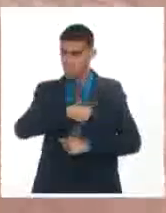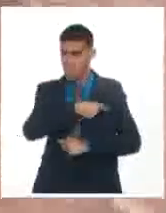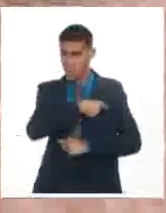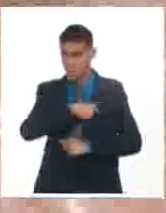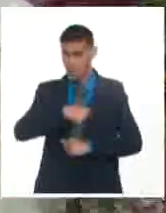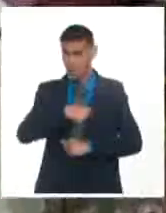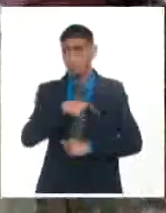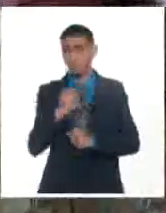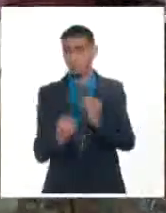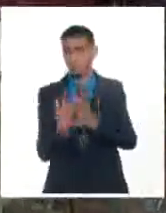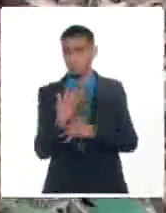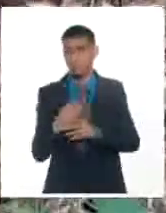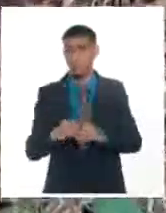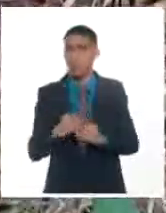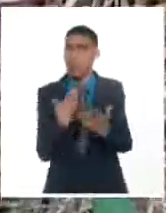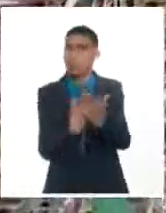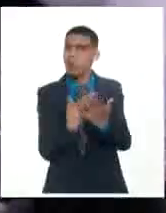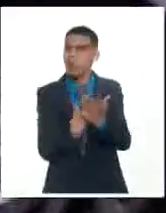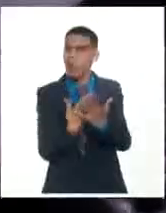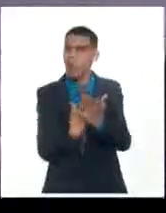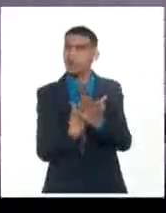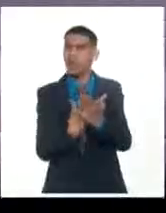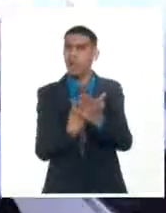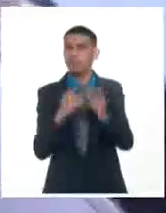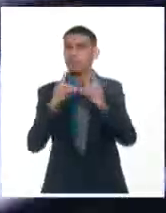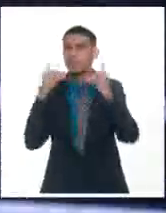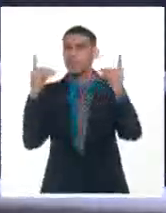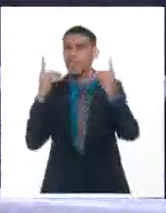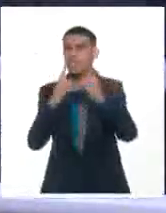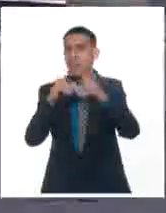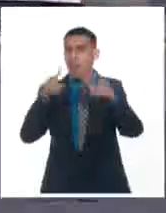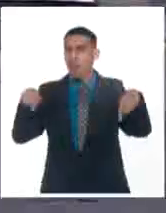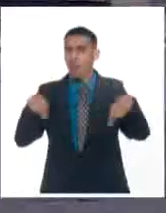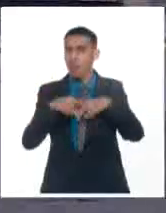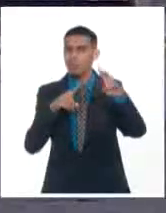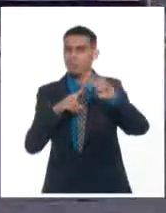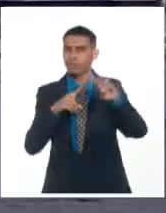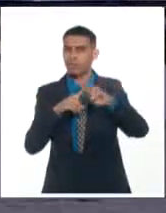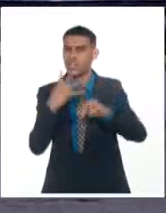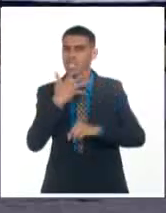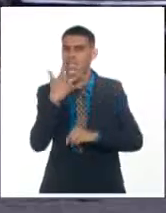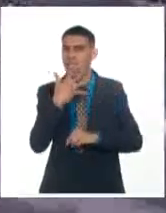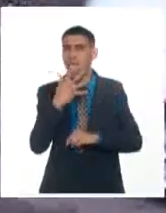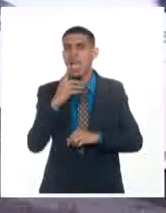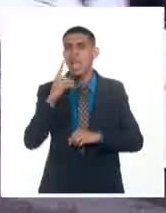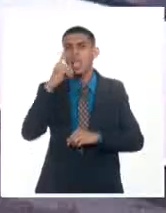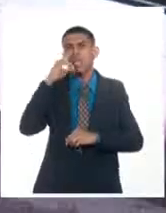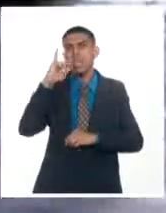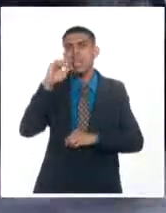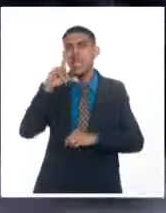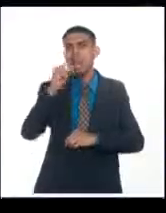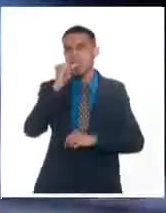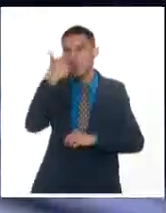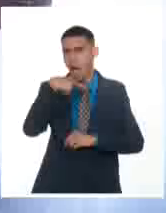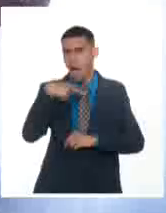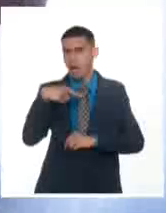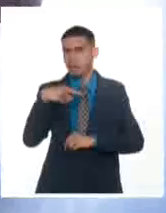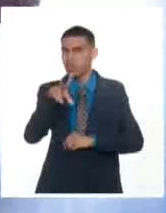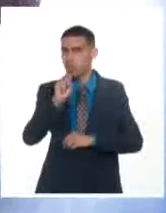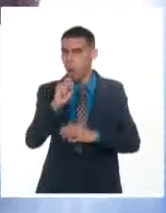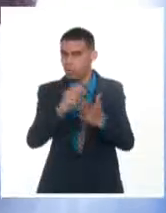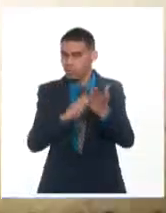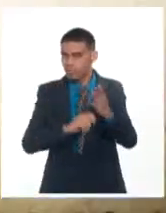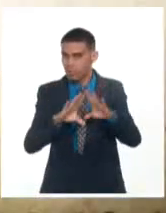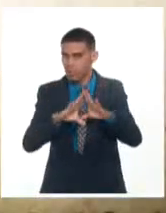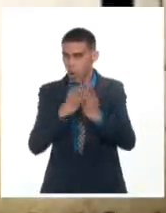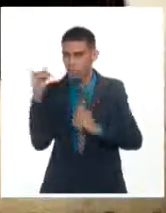La propuesta, con la producción de los estudios Taíno, cuenta con el guión de Nilda Rodríguez y Alberto Luberta y la dirección de Noemí